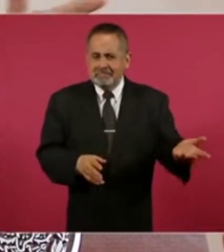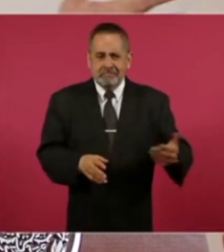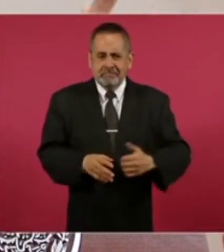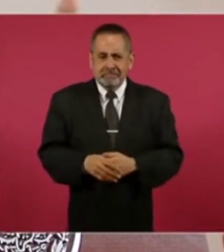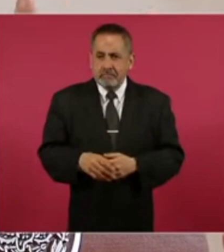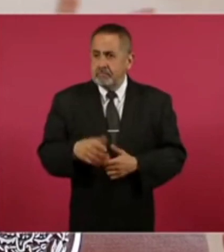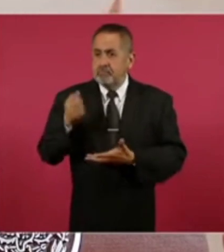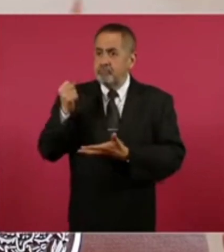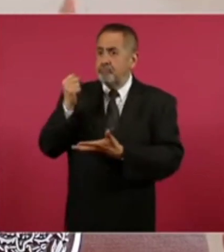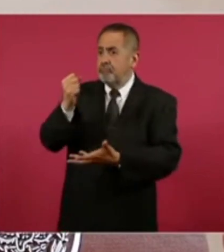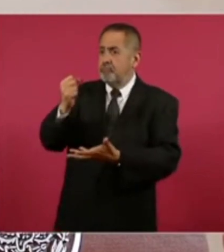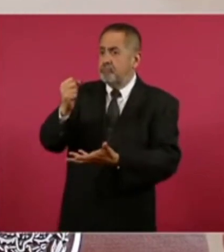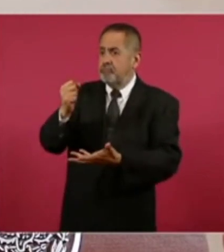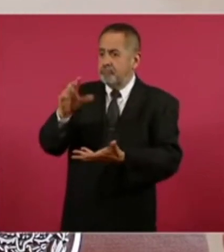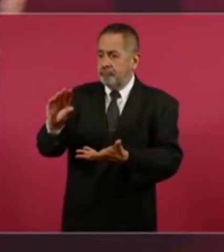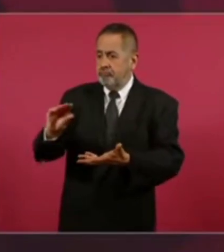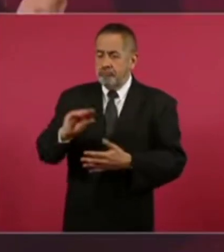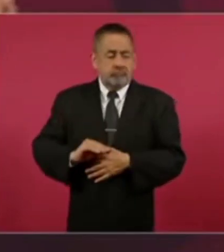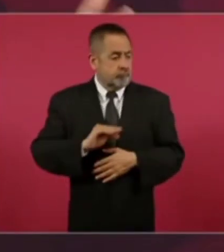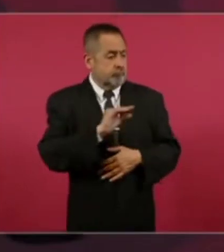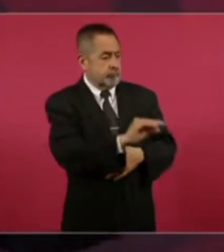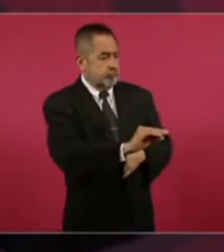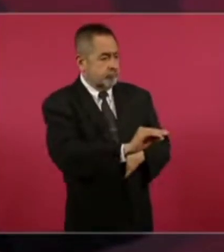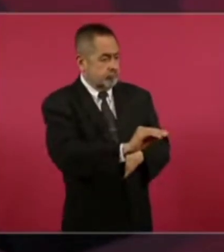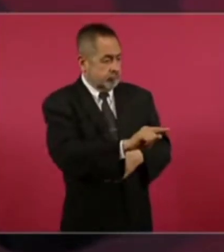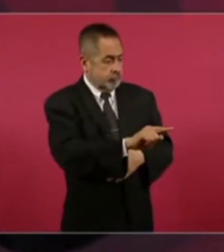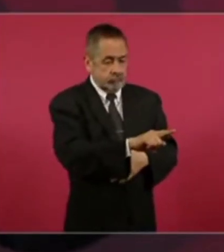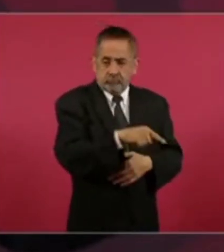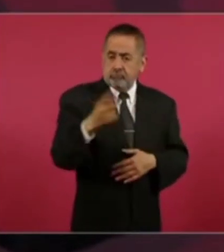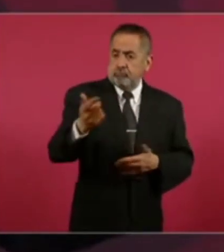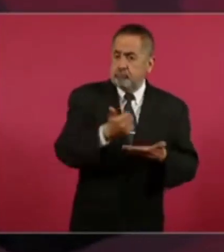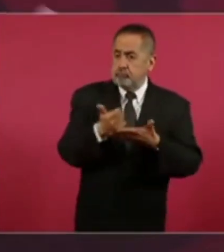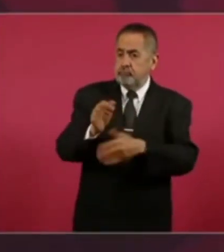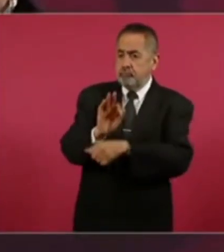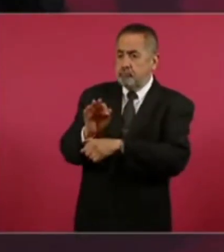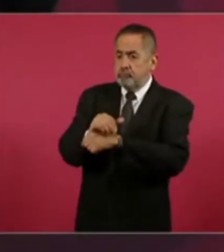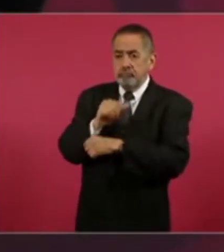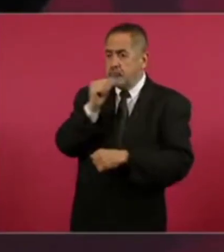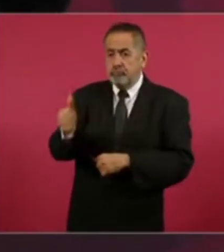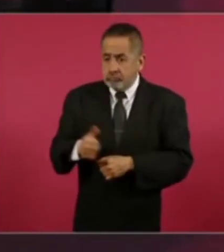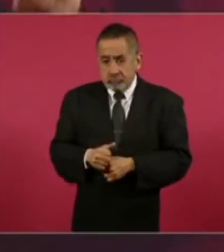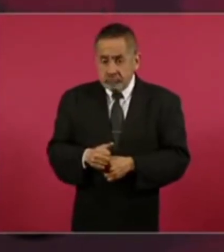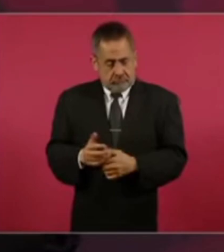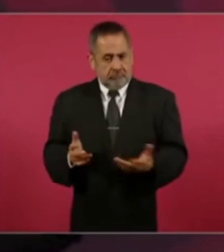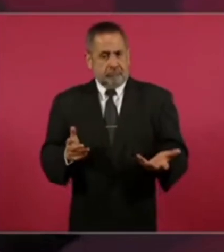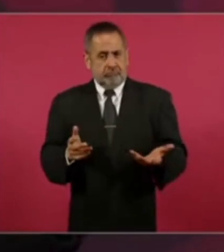del dinero del presupuesto, que es dinero del pueblo, no para servir al pueblo, sino para